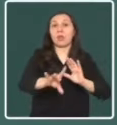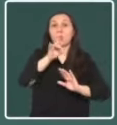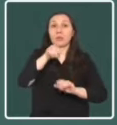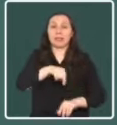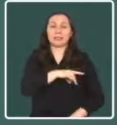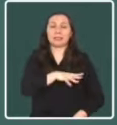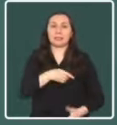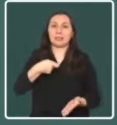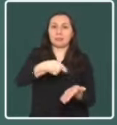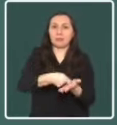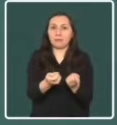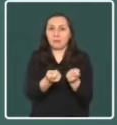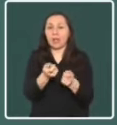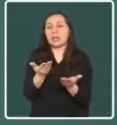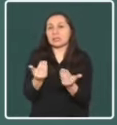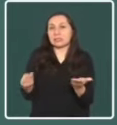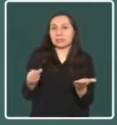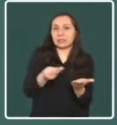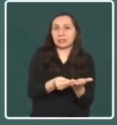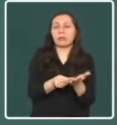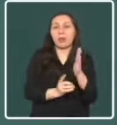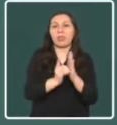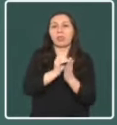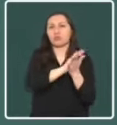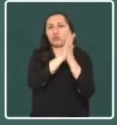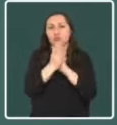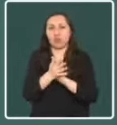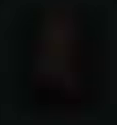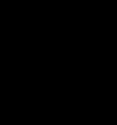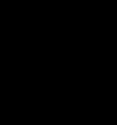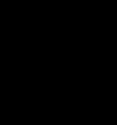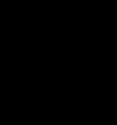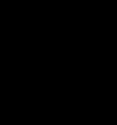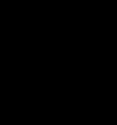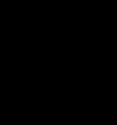encuentren en Chile el financiamiento que necesitan para poder desarrollar todo su potencial.